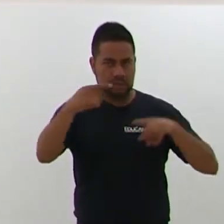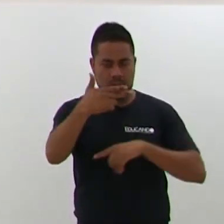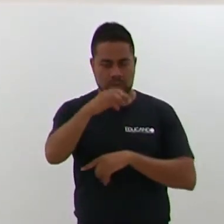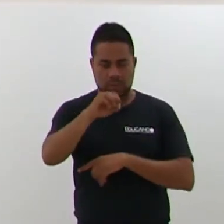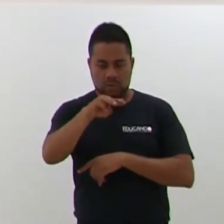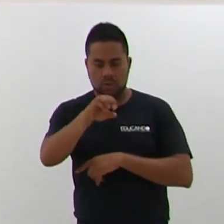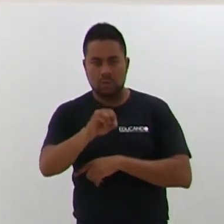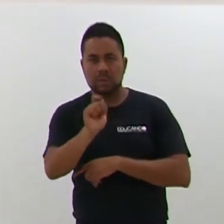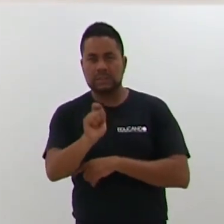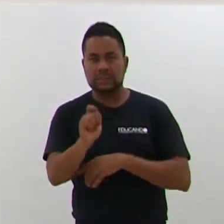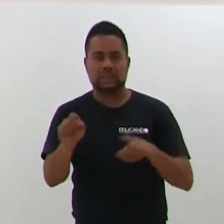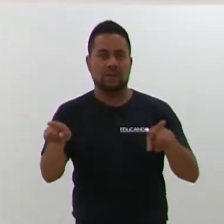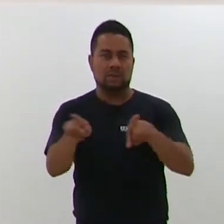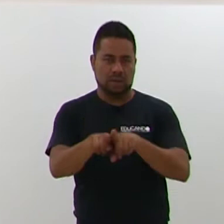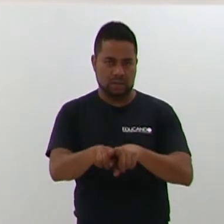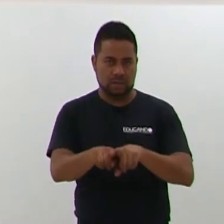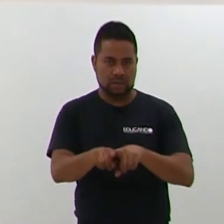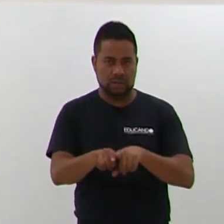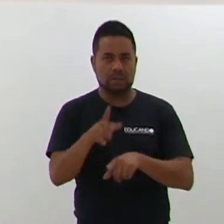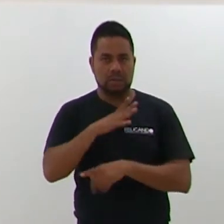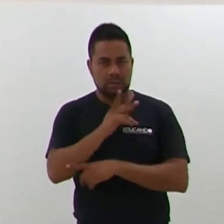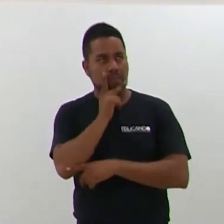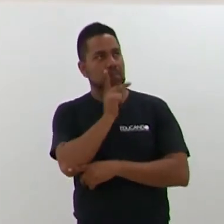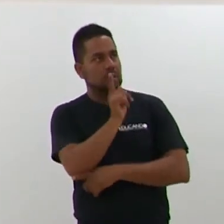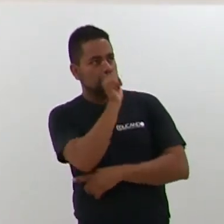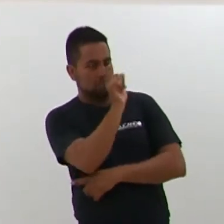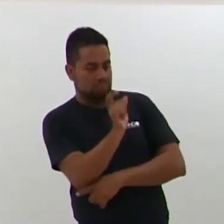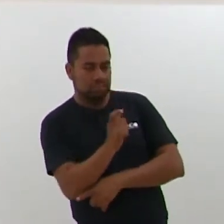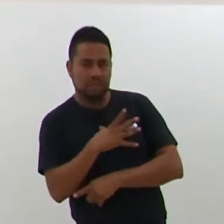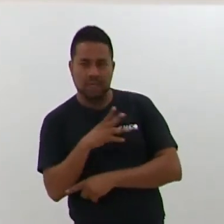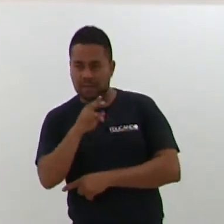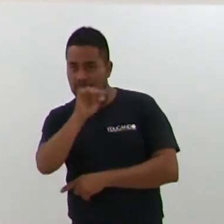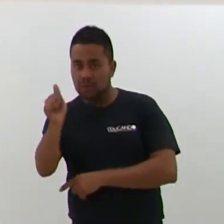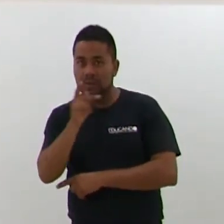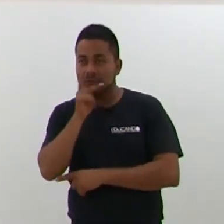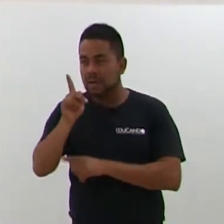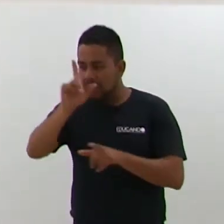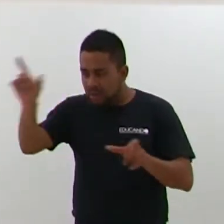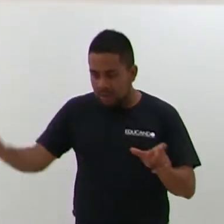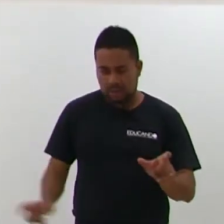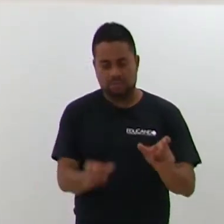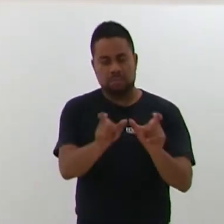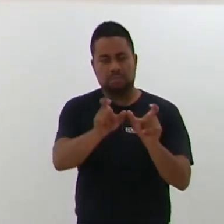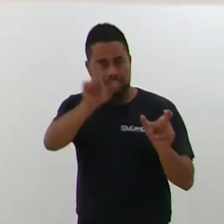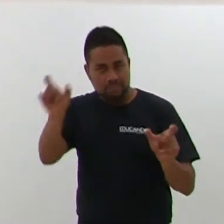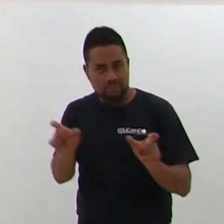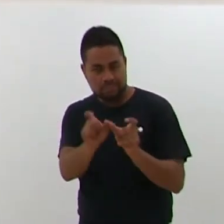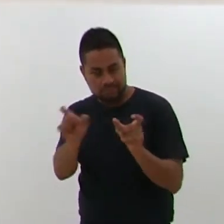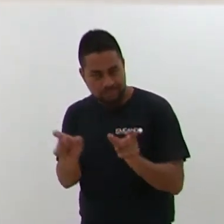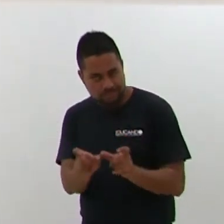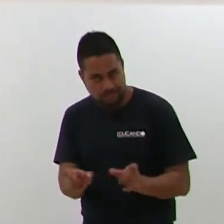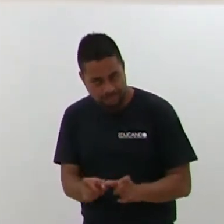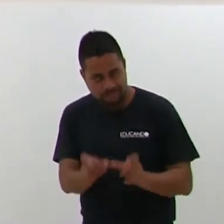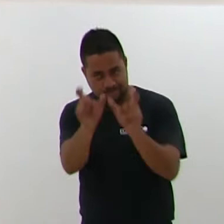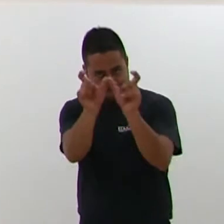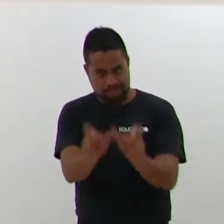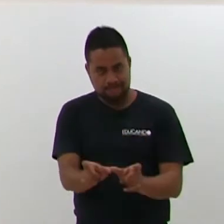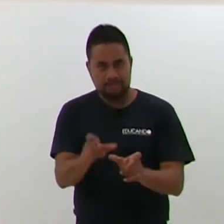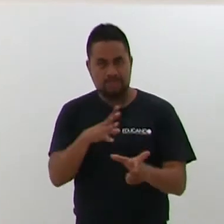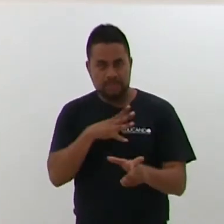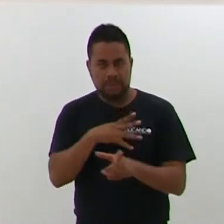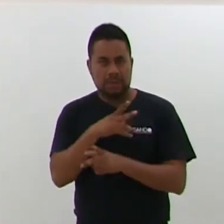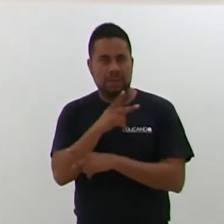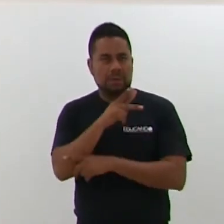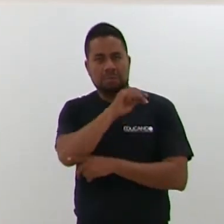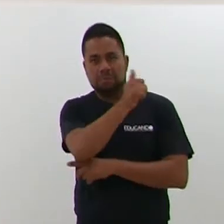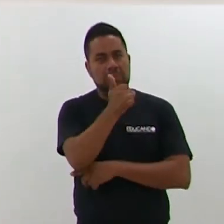con lo que es igual. Son vocablos que se derivan de otras lenguas y que se han colocado, que se han insertado en algunas